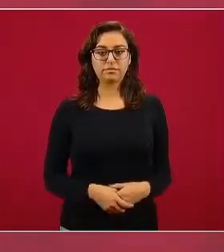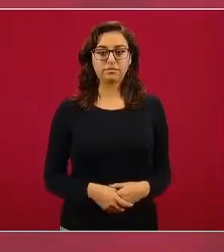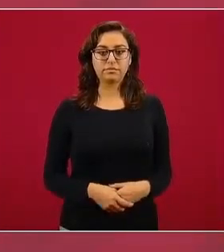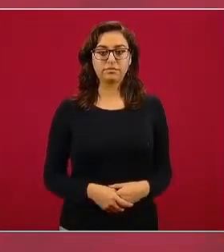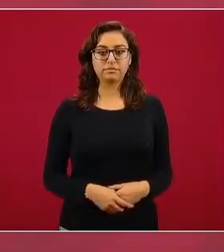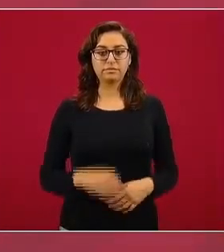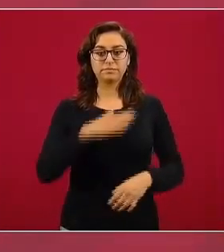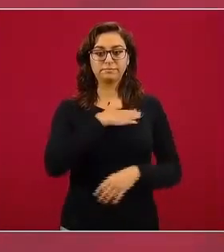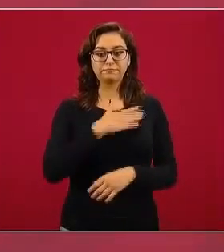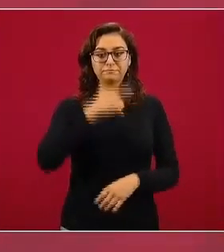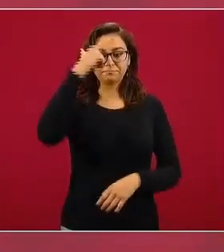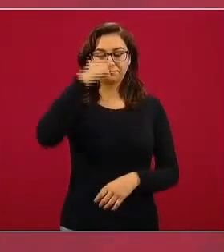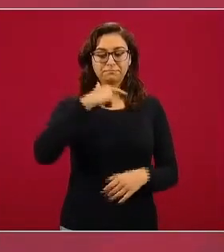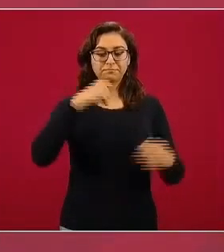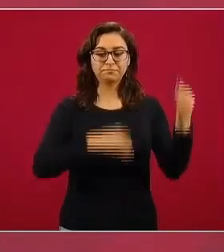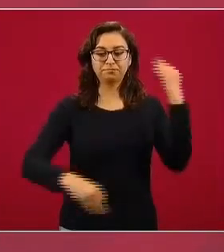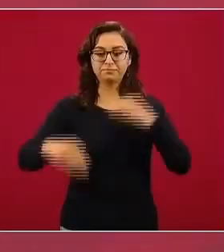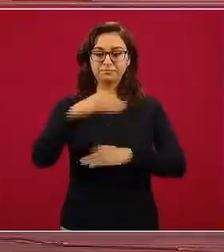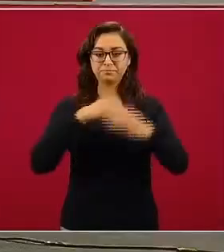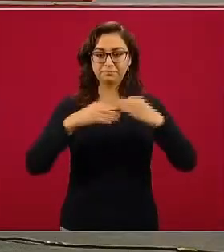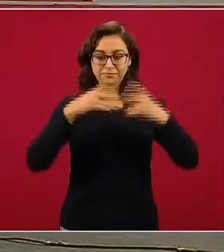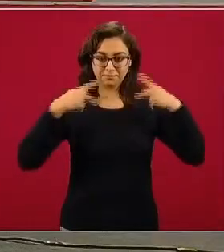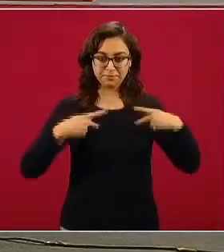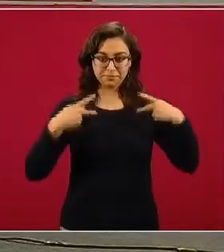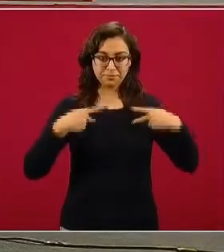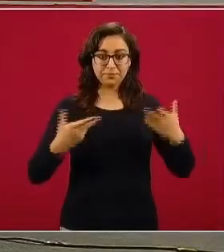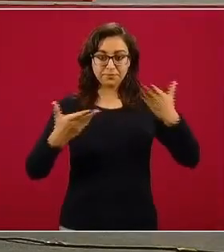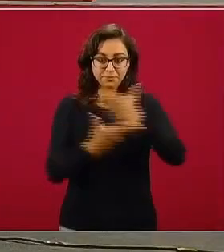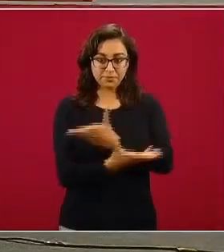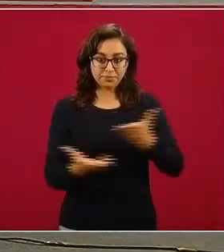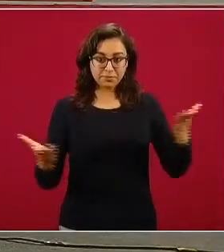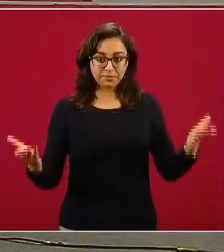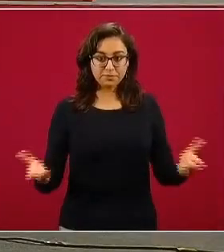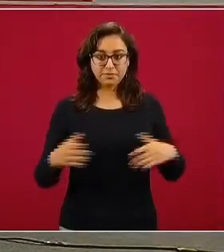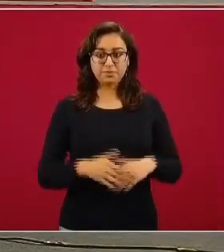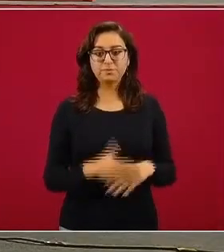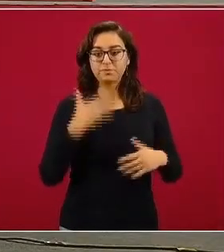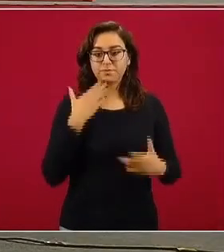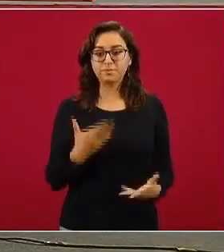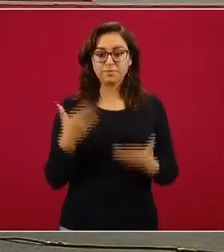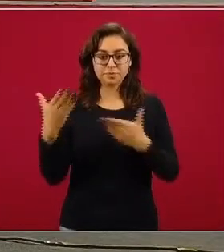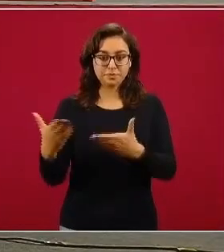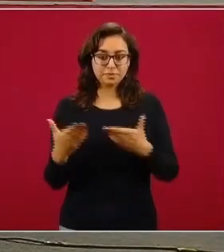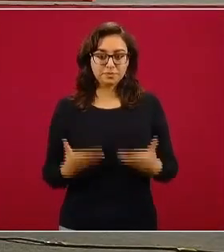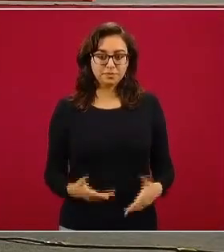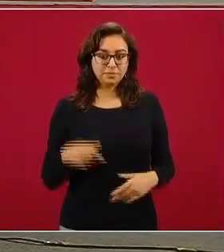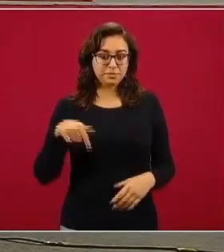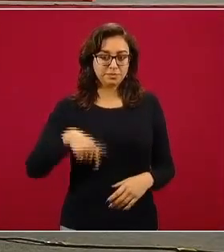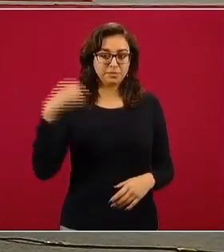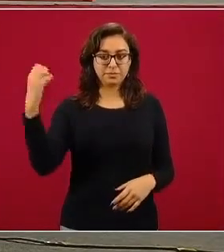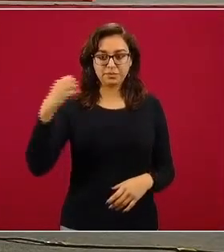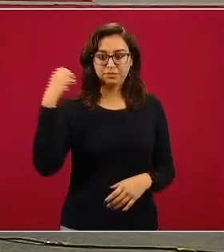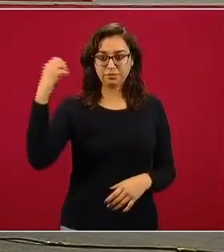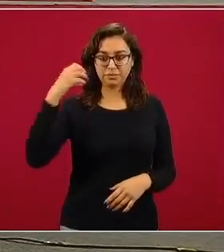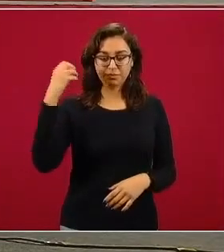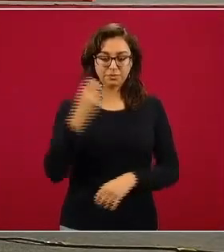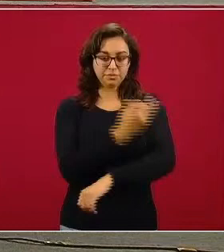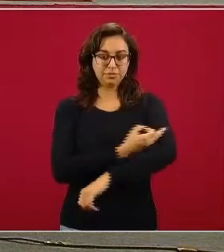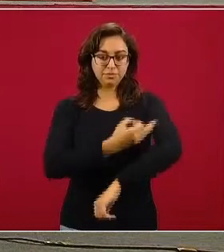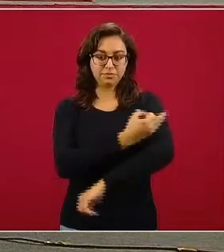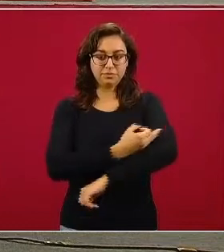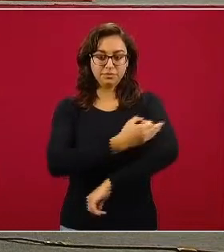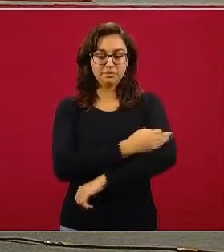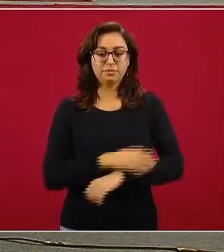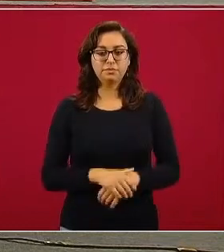Muy buenas noches a todas y a todos los aquí presentes. Bienvenidos a esta conferencia vespertina. Será